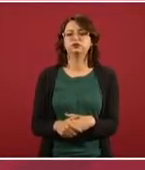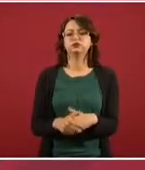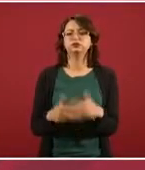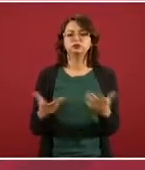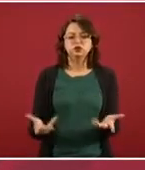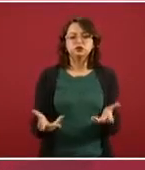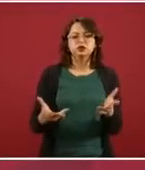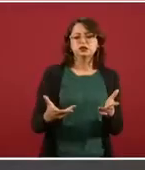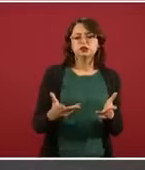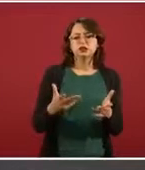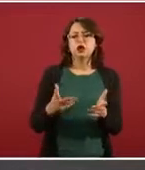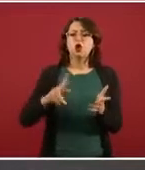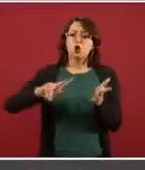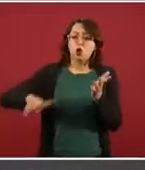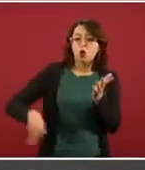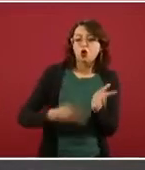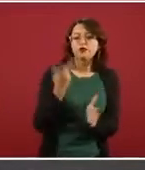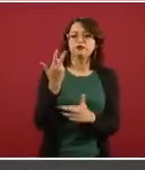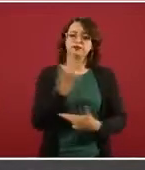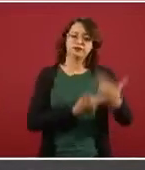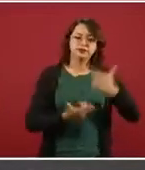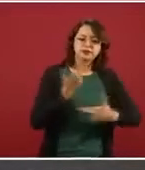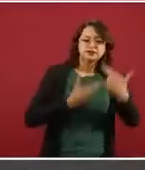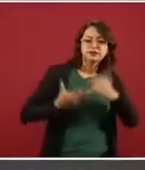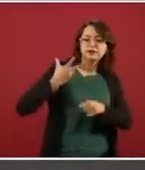para reponer el procedimiento.